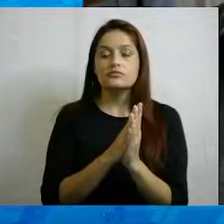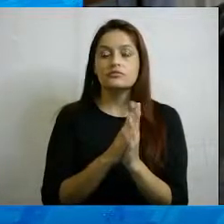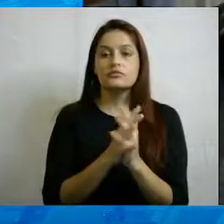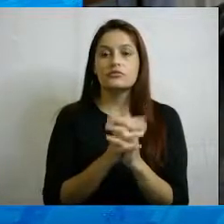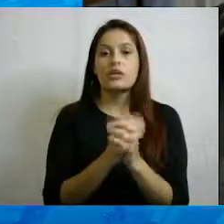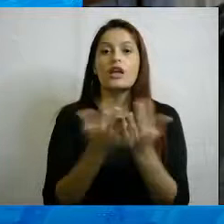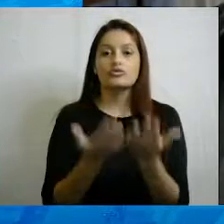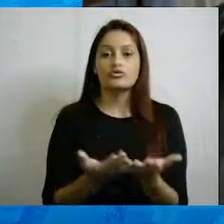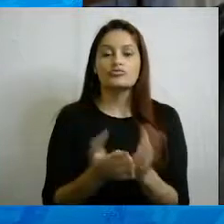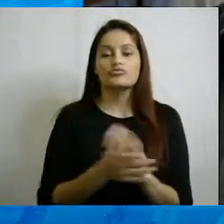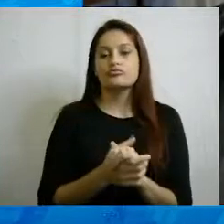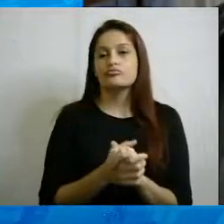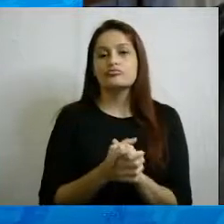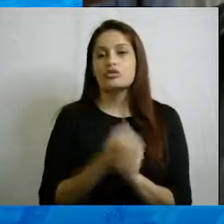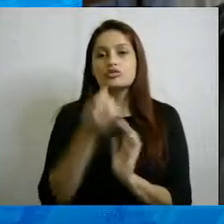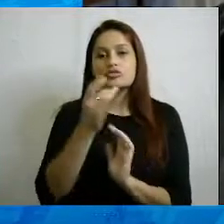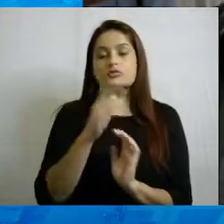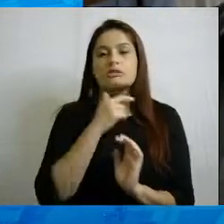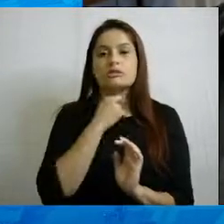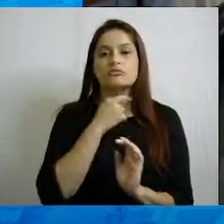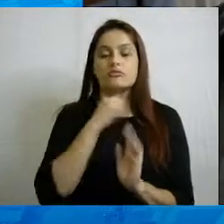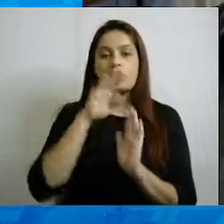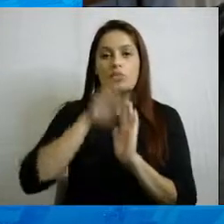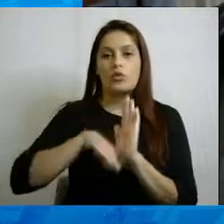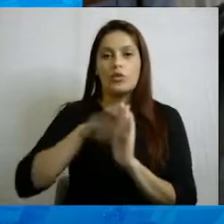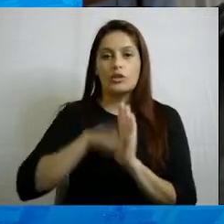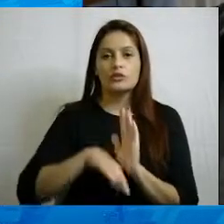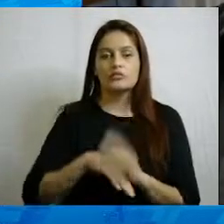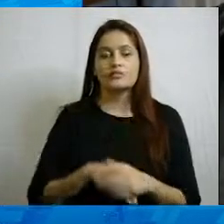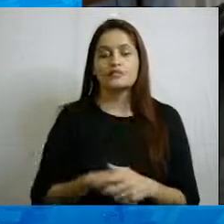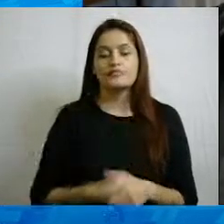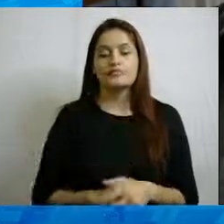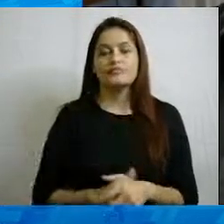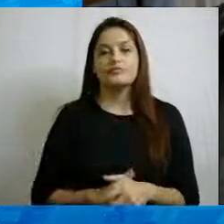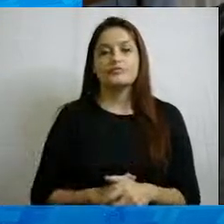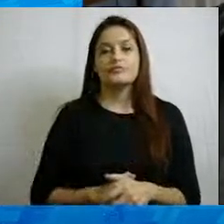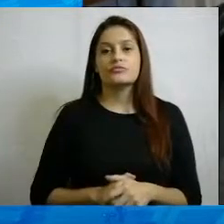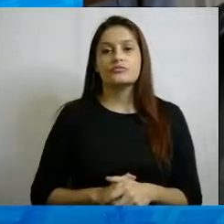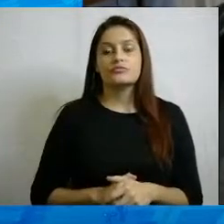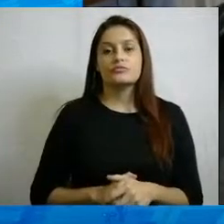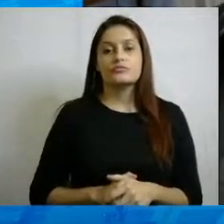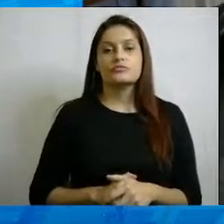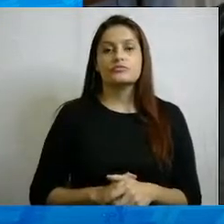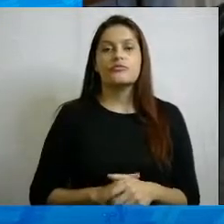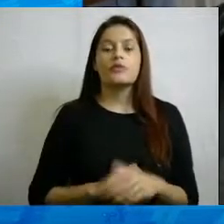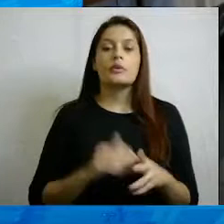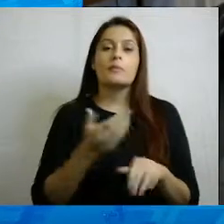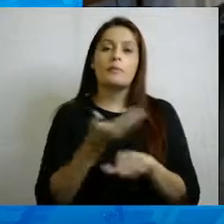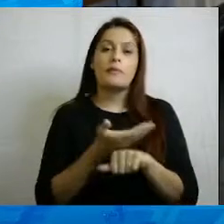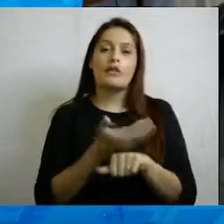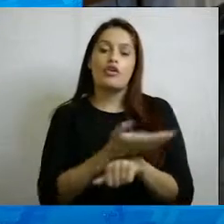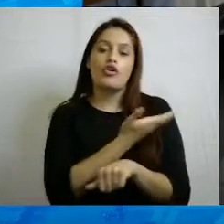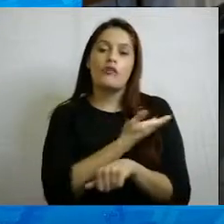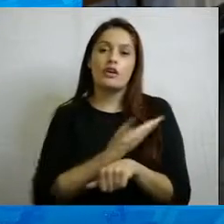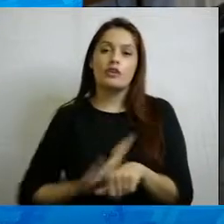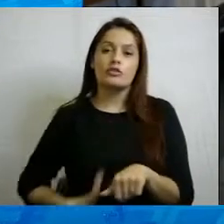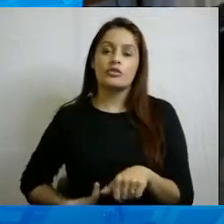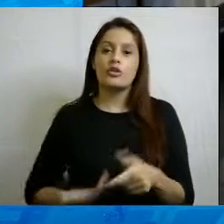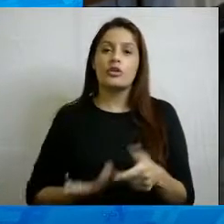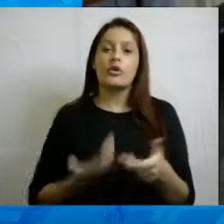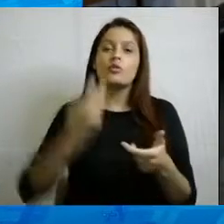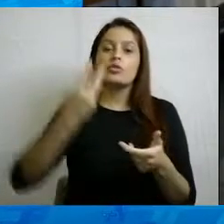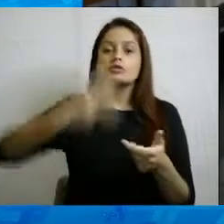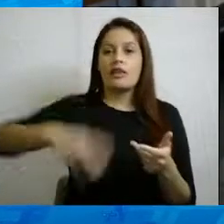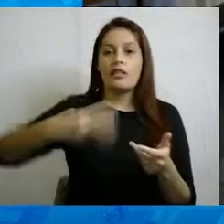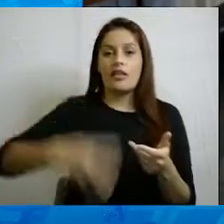Y eso básicamente es lo que queremos solicitar de parte del rodoviario hacia al